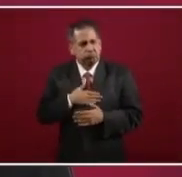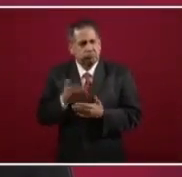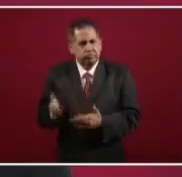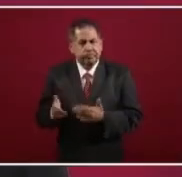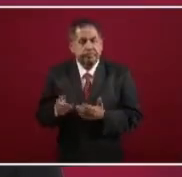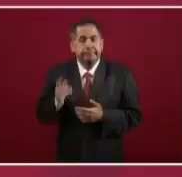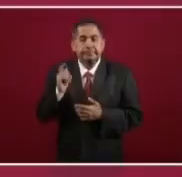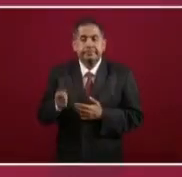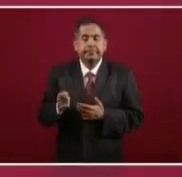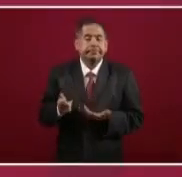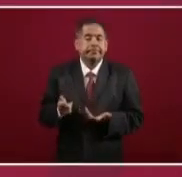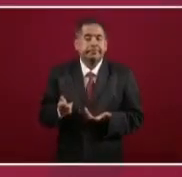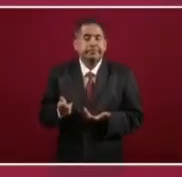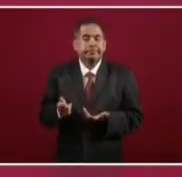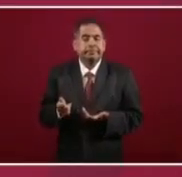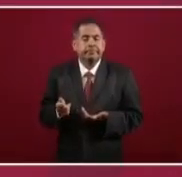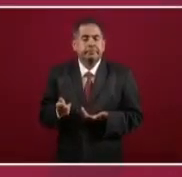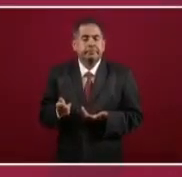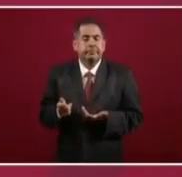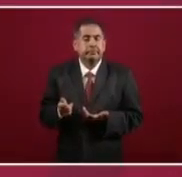nada más qué